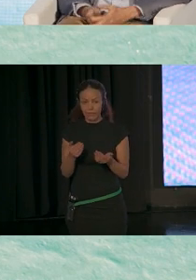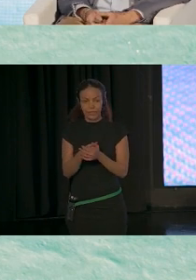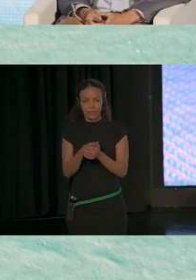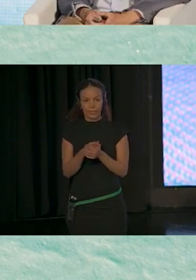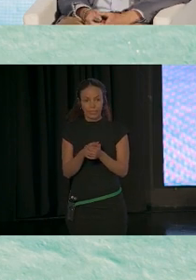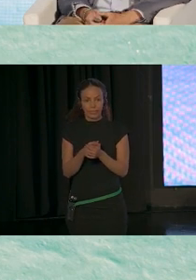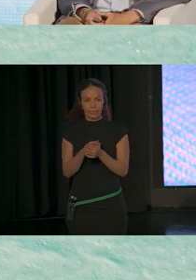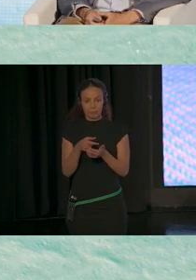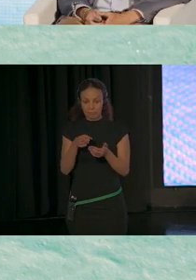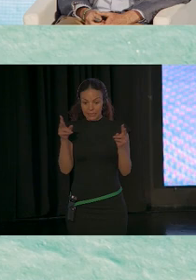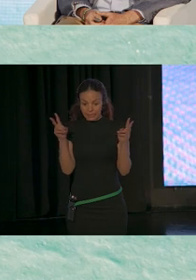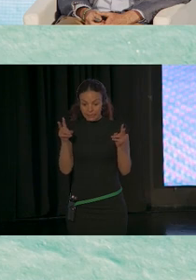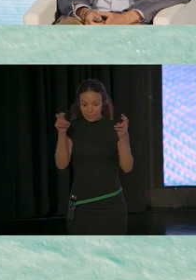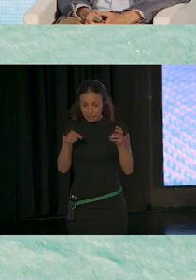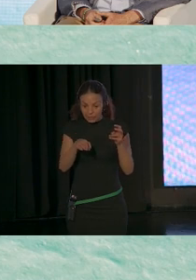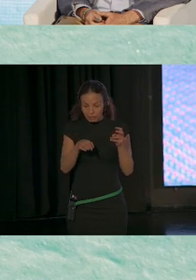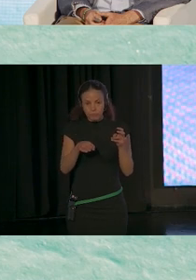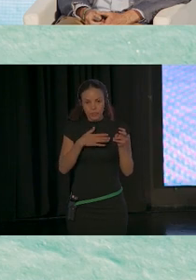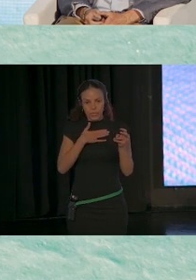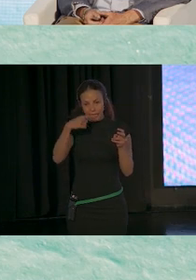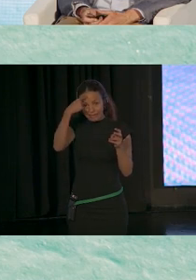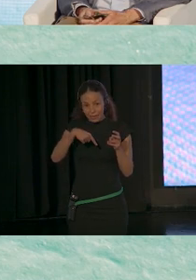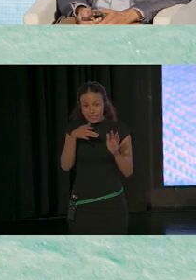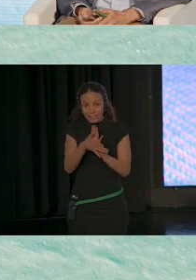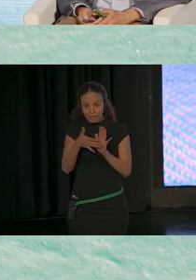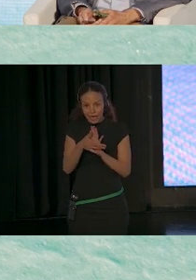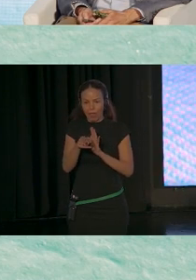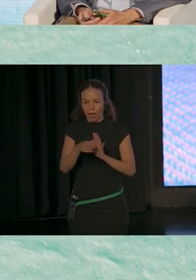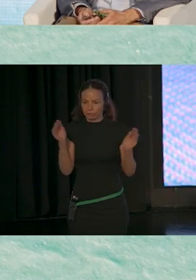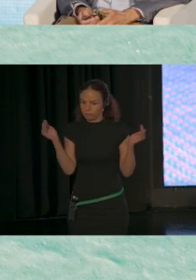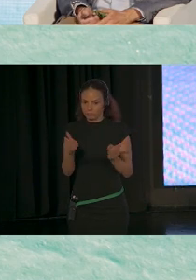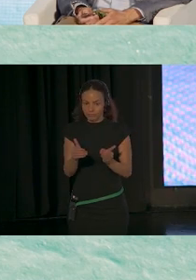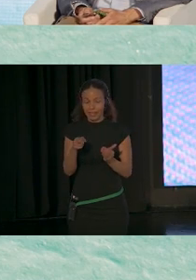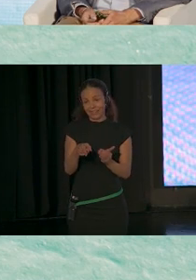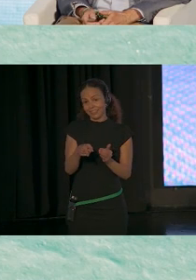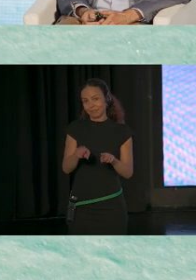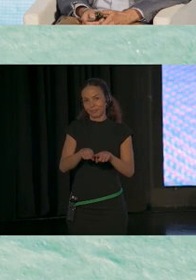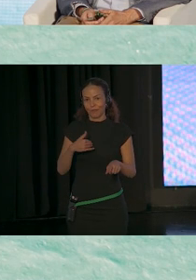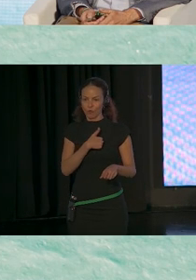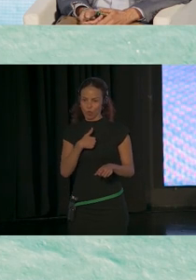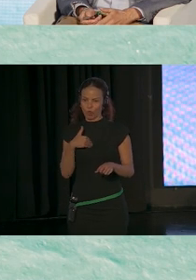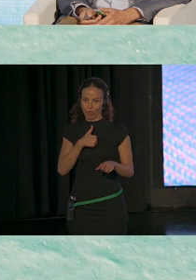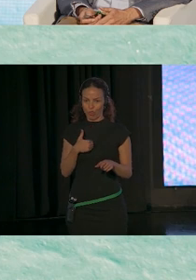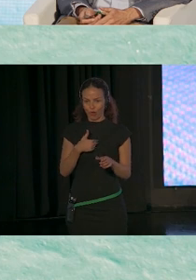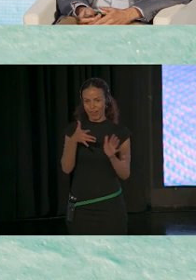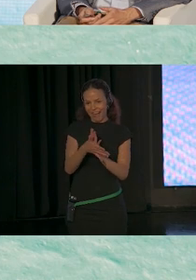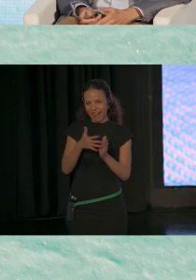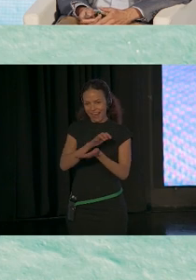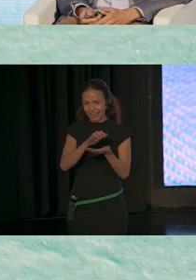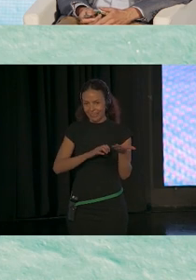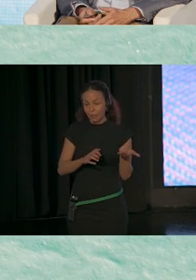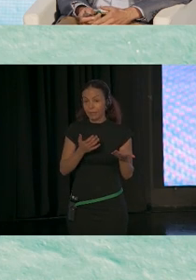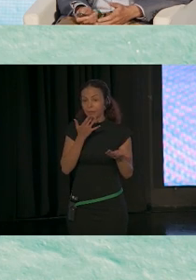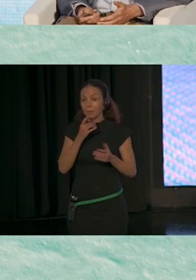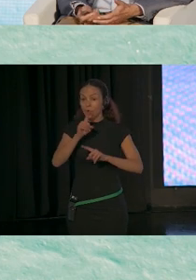cual se quiere conseguir un significado. Y ese es un poco el papel de la narrativa. Ante problemas complejos como